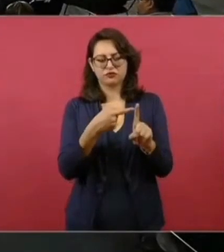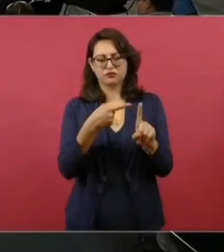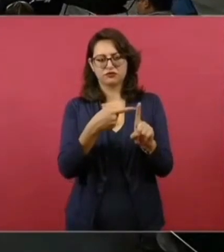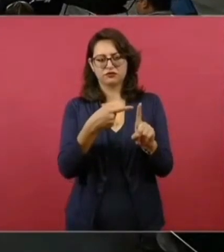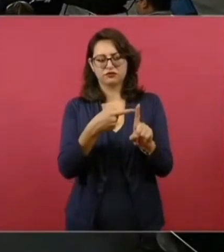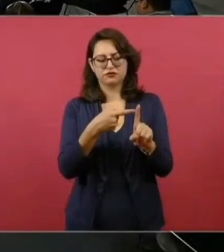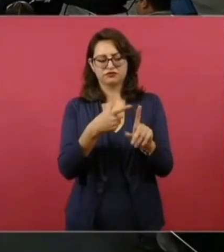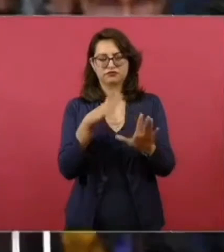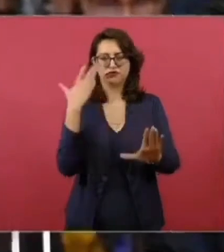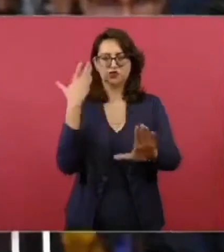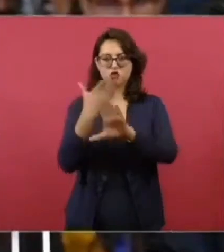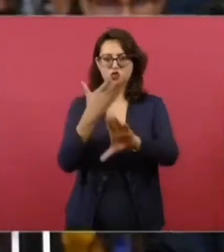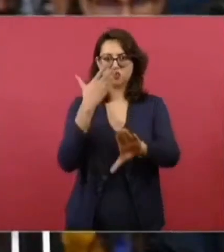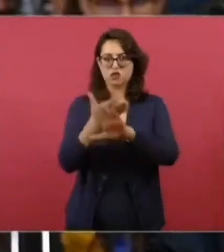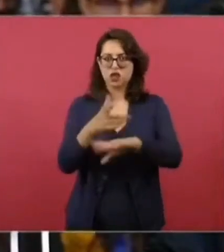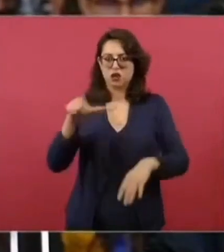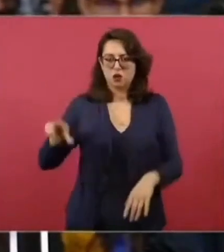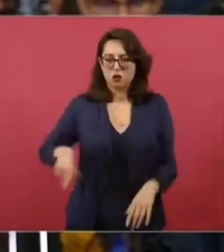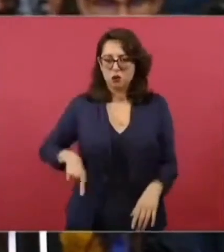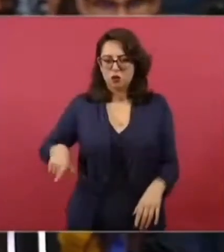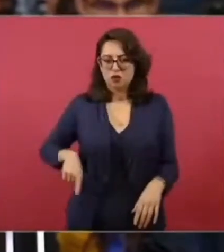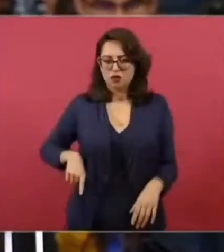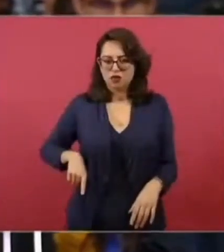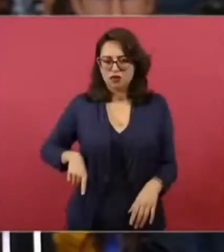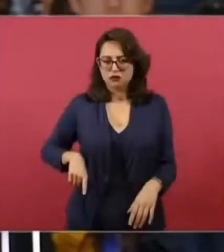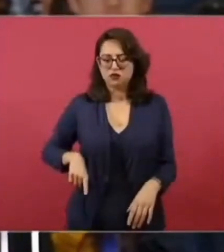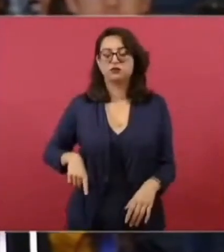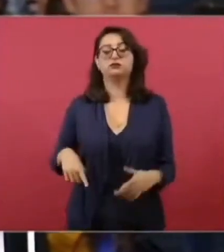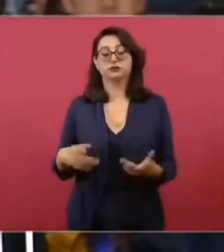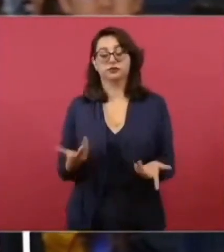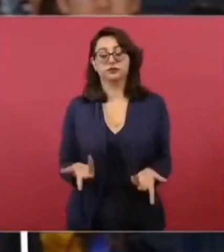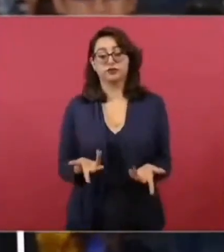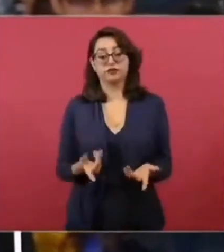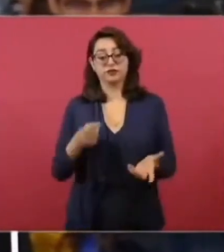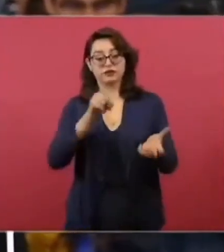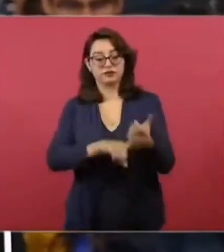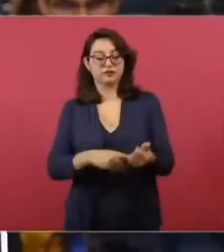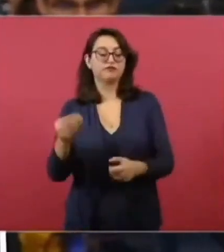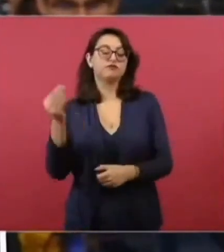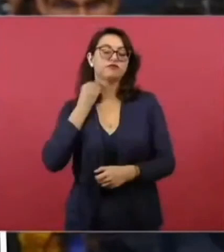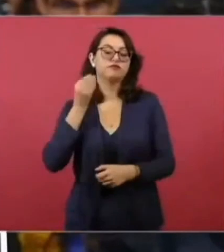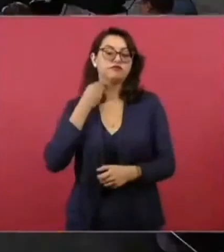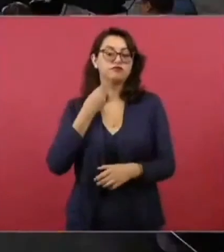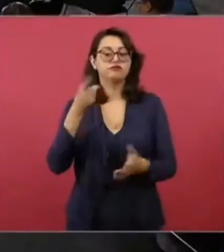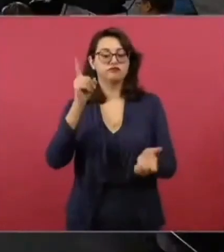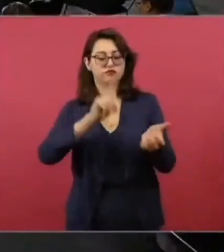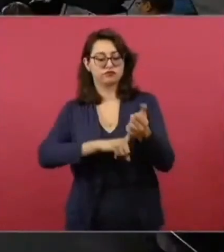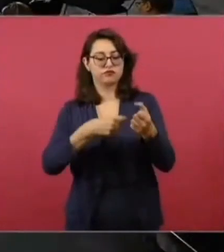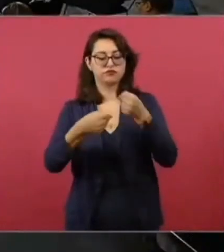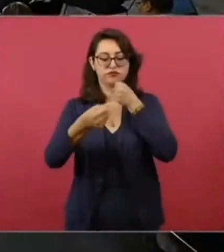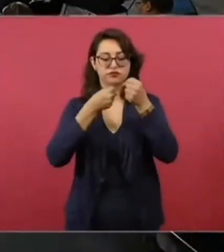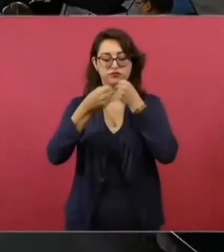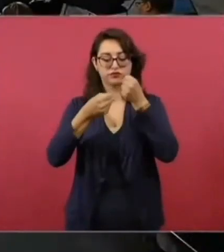encabeza esta guerra sucia contra su gobierno. Se sabe que es el brazo jurídico y mediático de los grupos